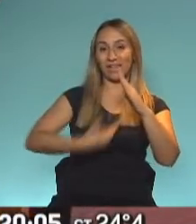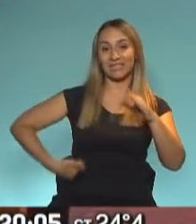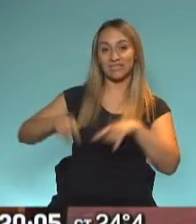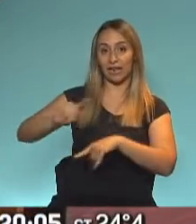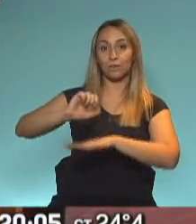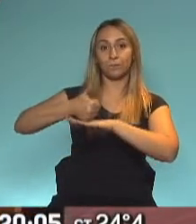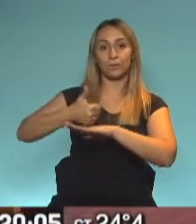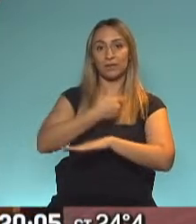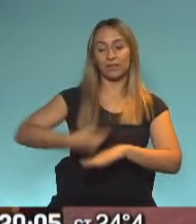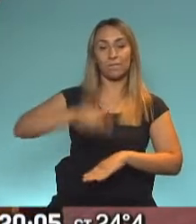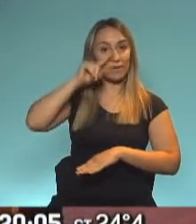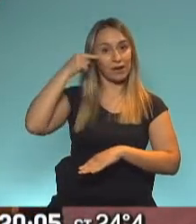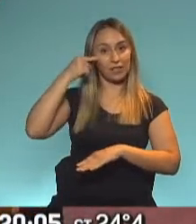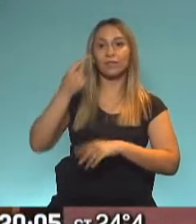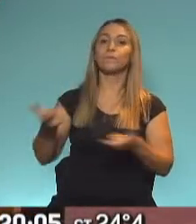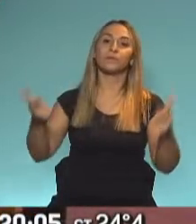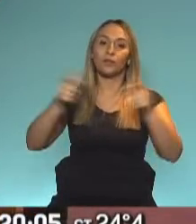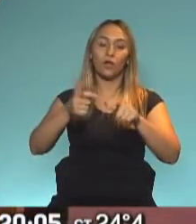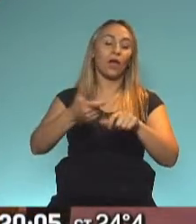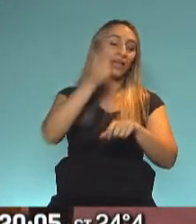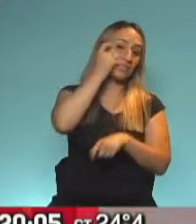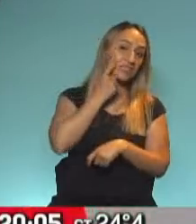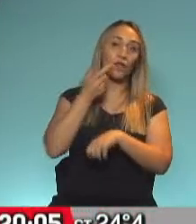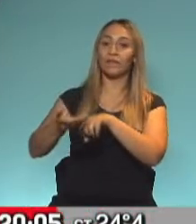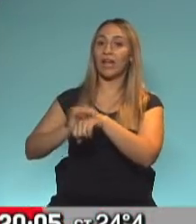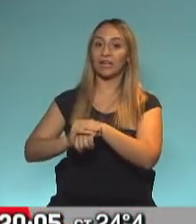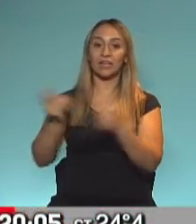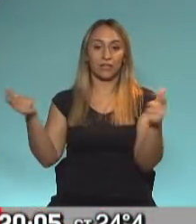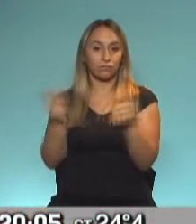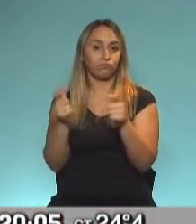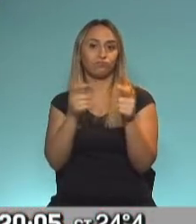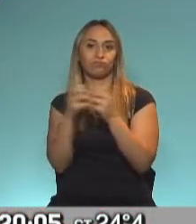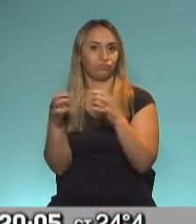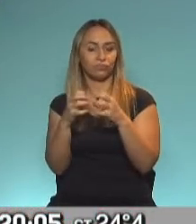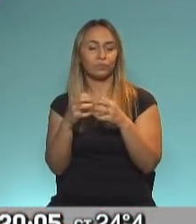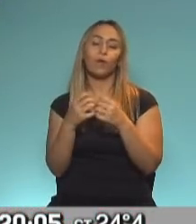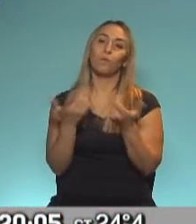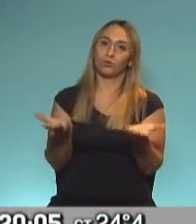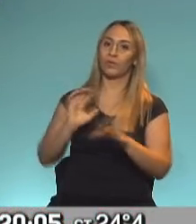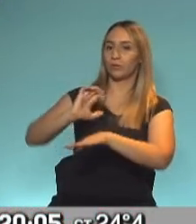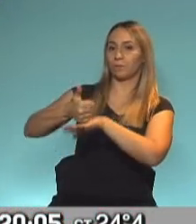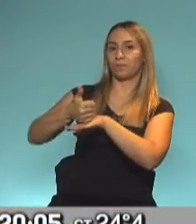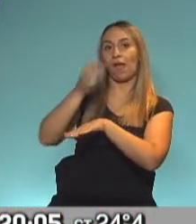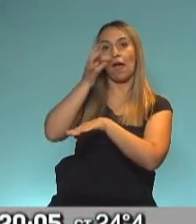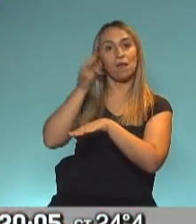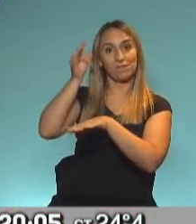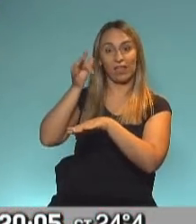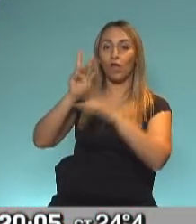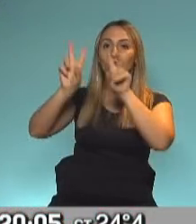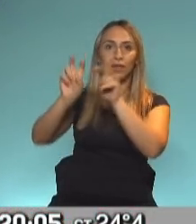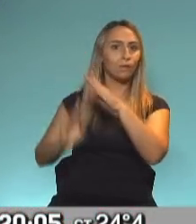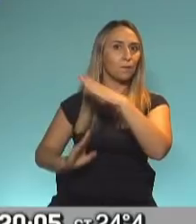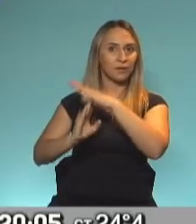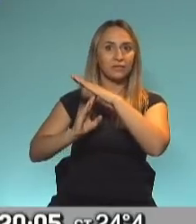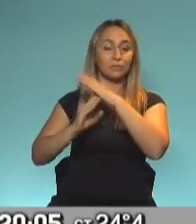Alberto Fernández reunió a Axel Kicillof y a Horacio Rodríguez Larreta. Obviamente, Alfredo Simón, el tema principal es